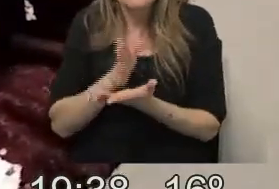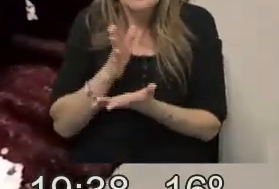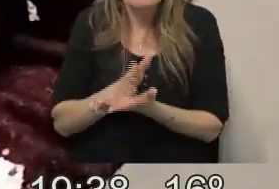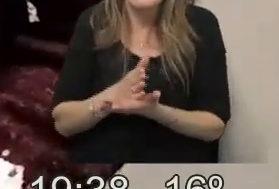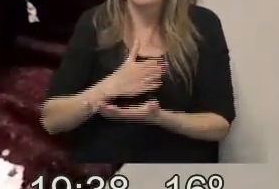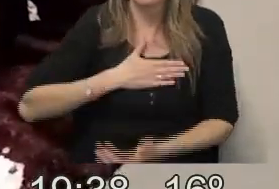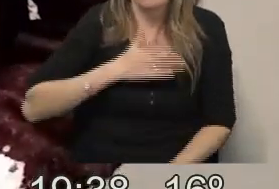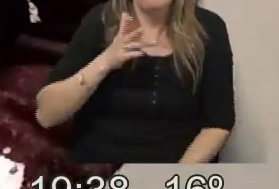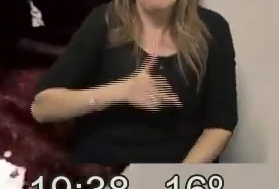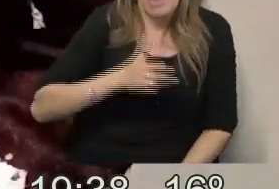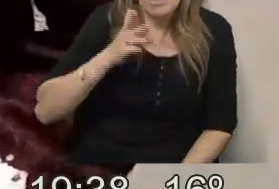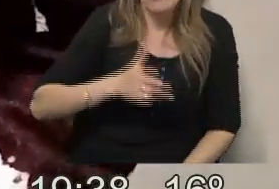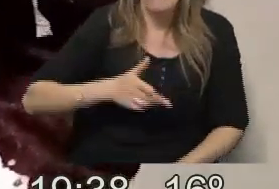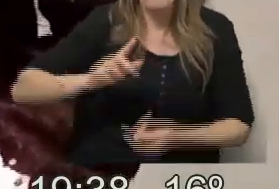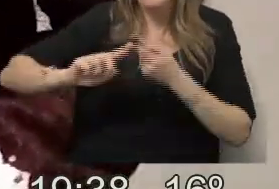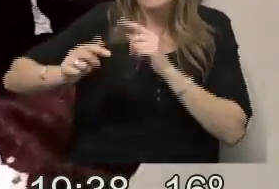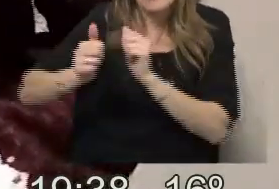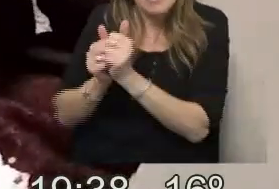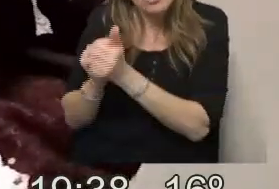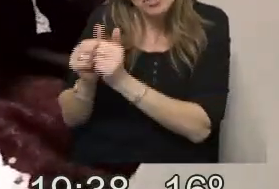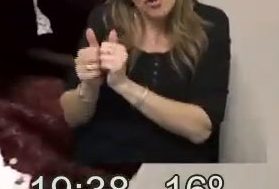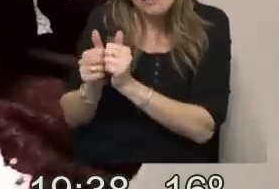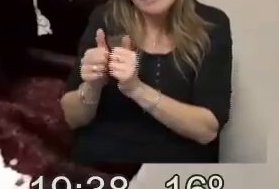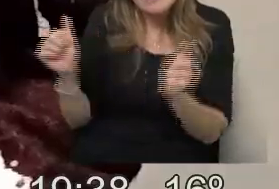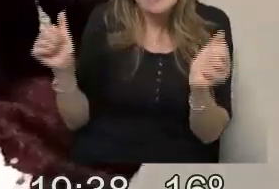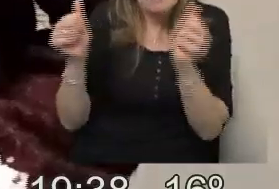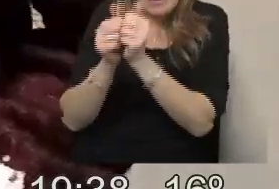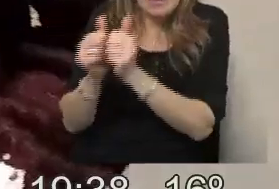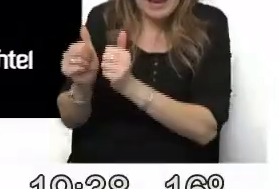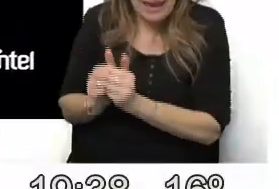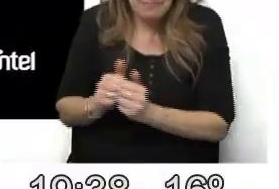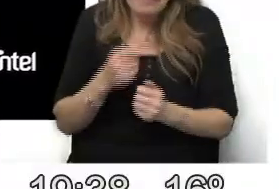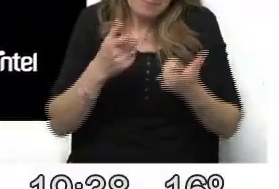relaciones de pareja o amorosas. Así que bueno, los esperamos.